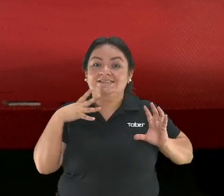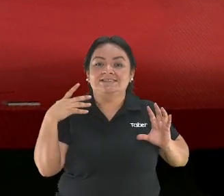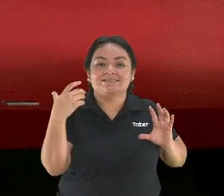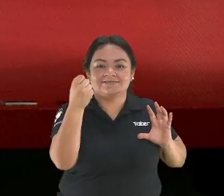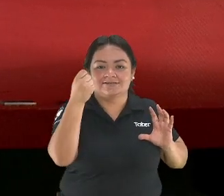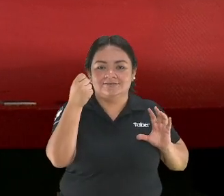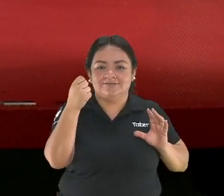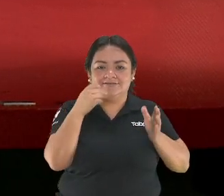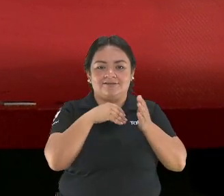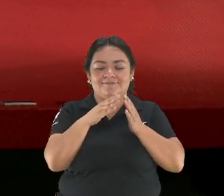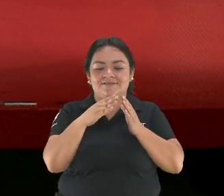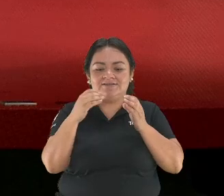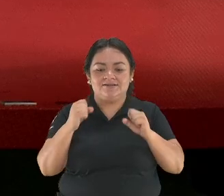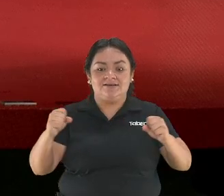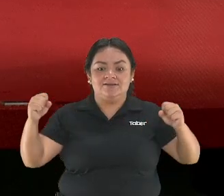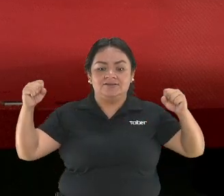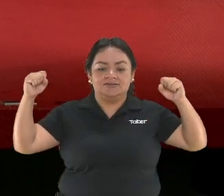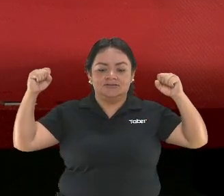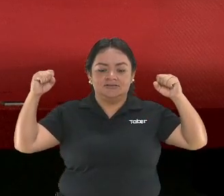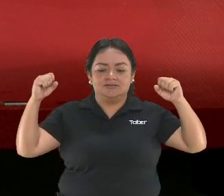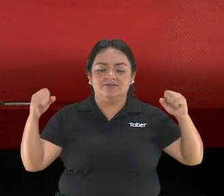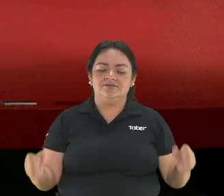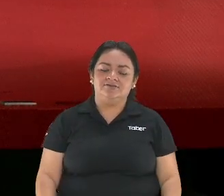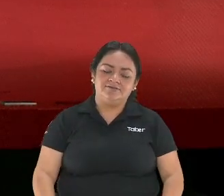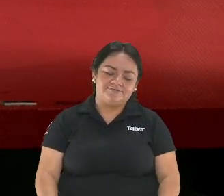comienzas a perder fuerzas